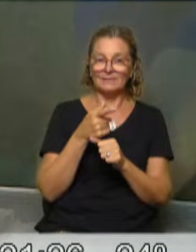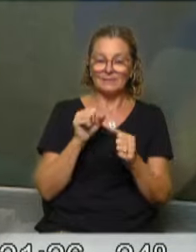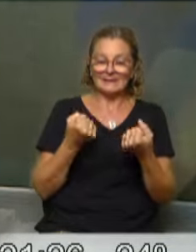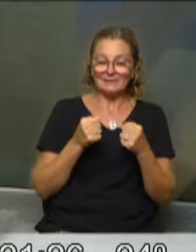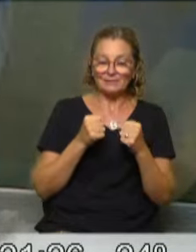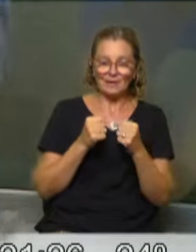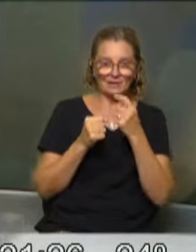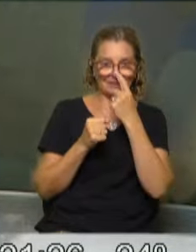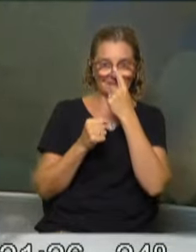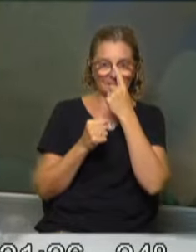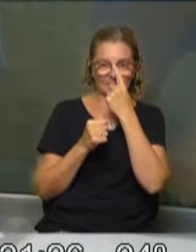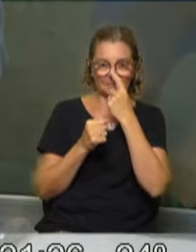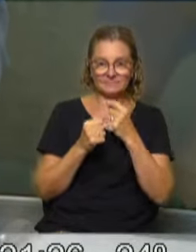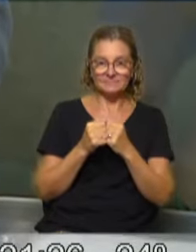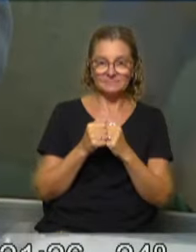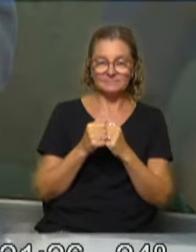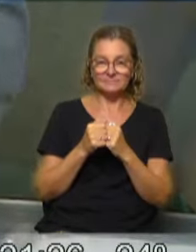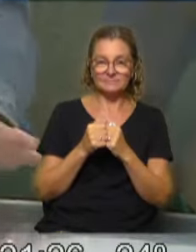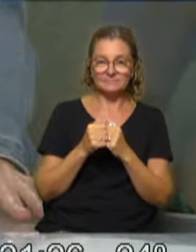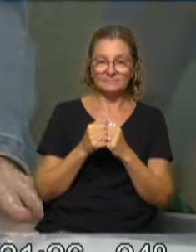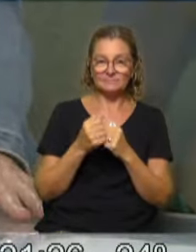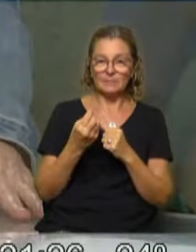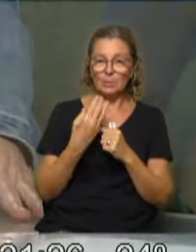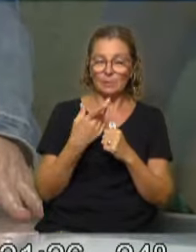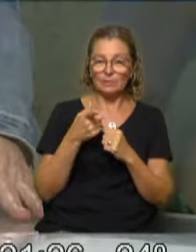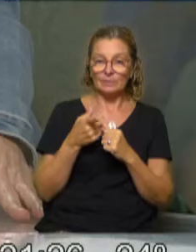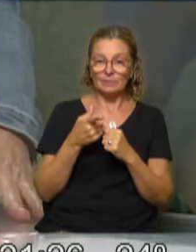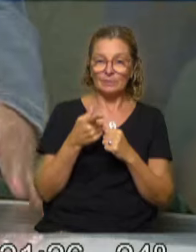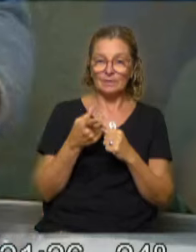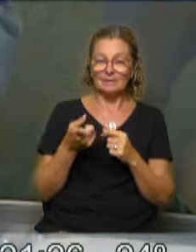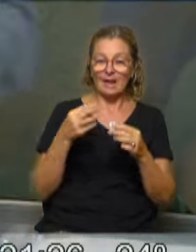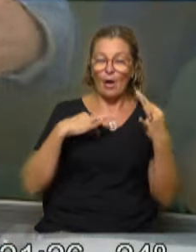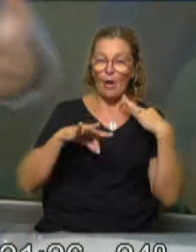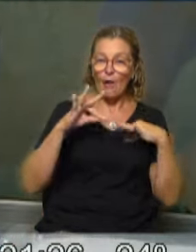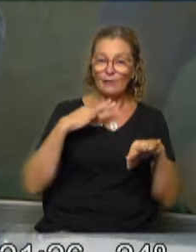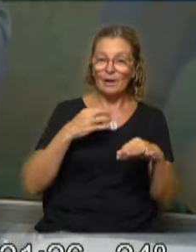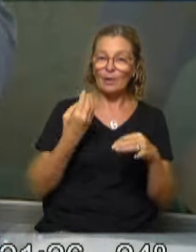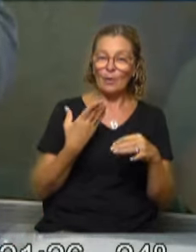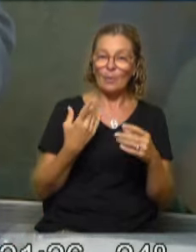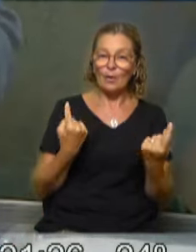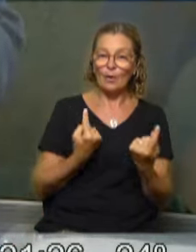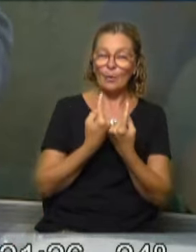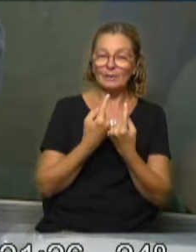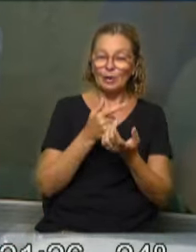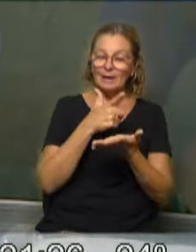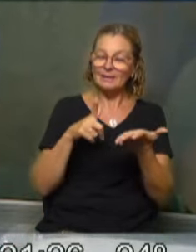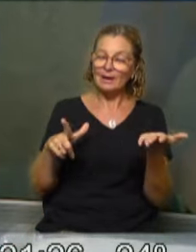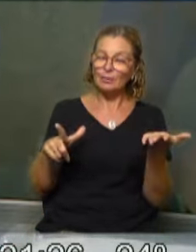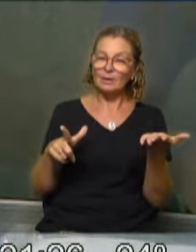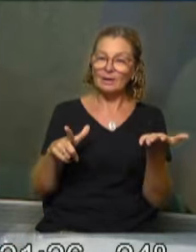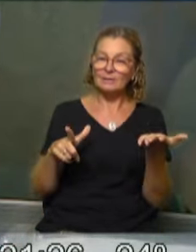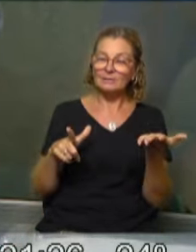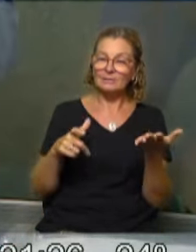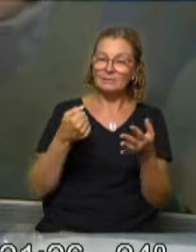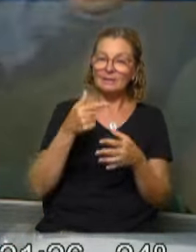nervios. Totalmente. Leonor, bueno, estás por estrenar esta obra. ¿Cómo es tu encuentro con la literatura